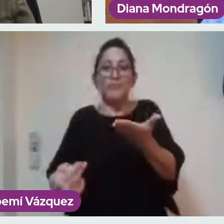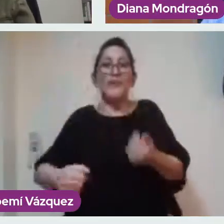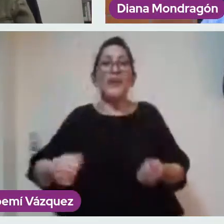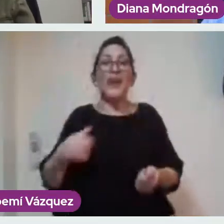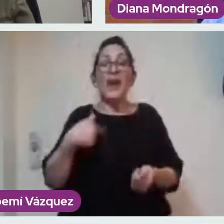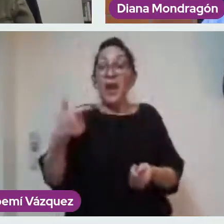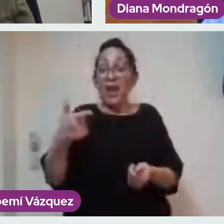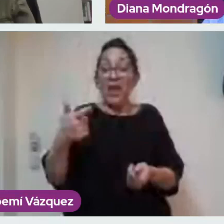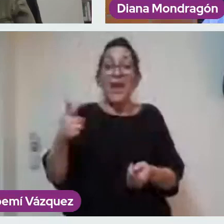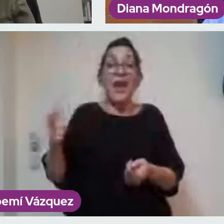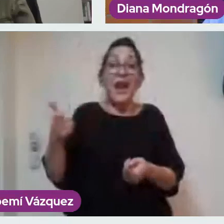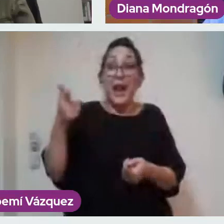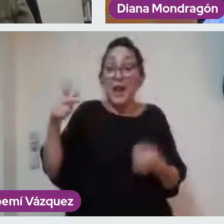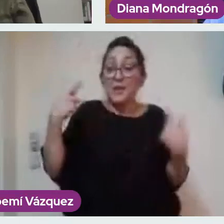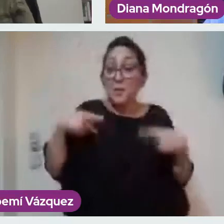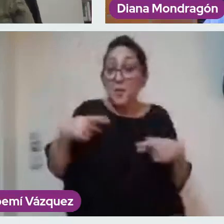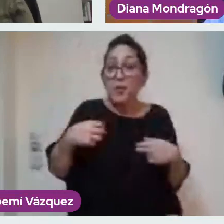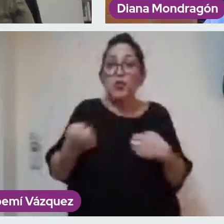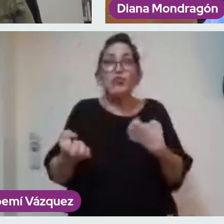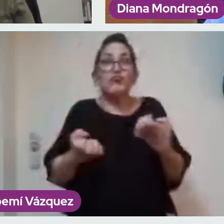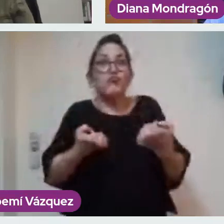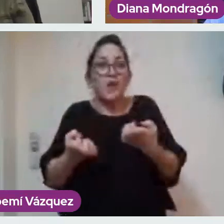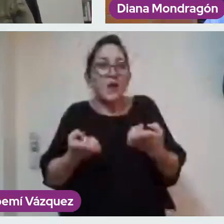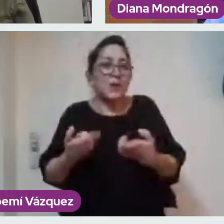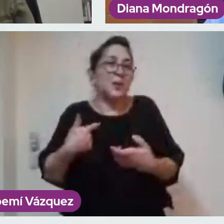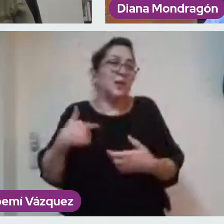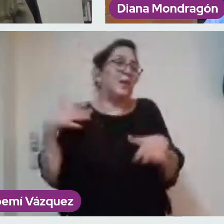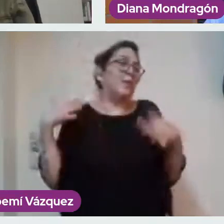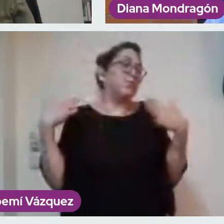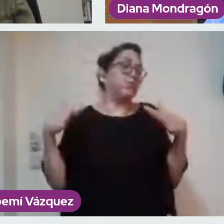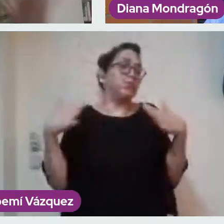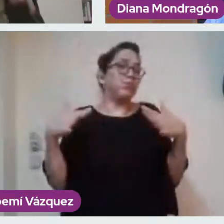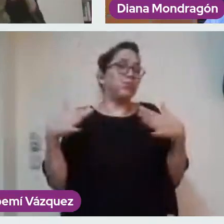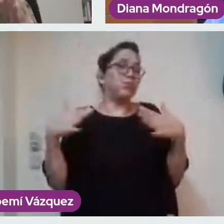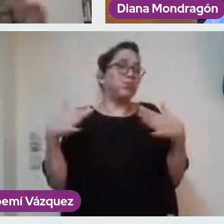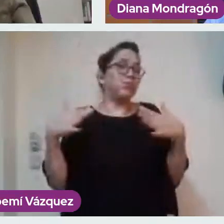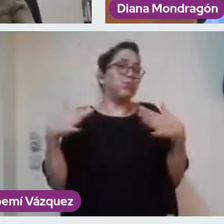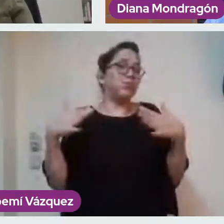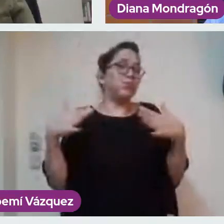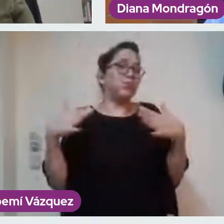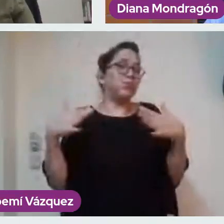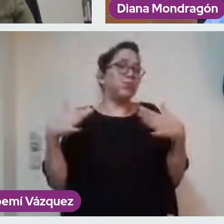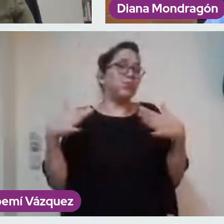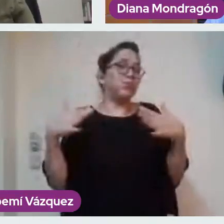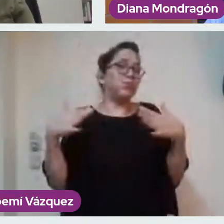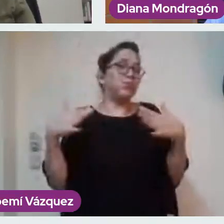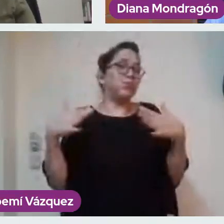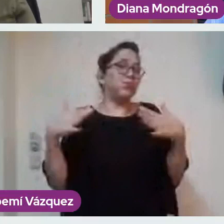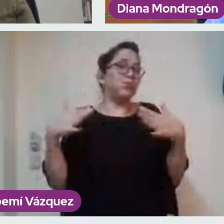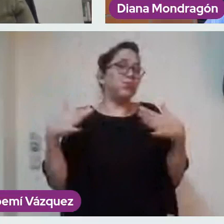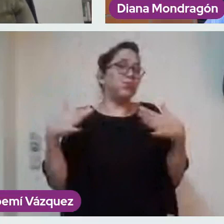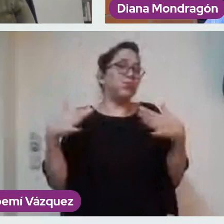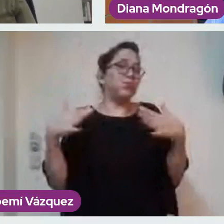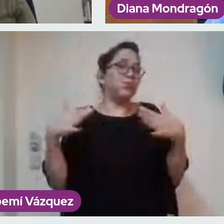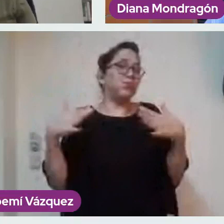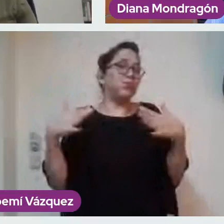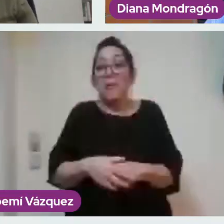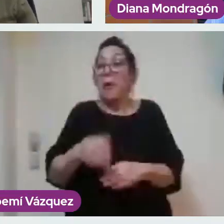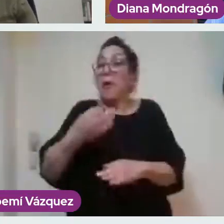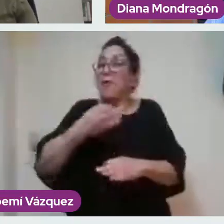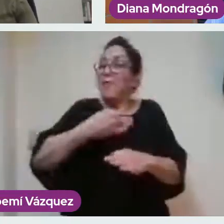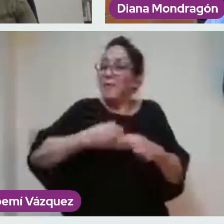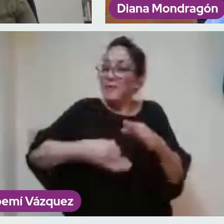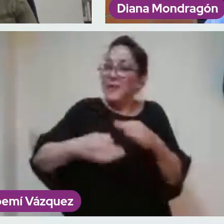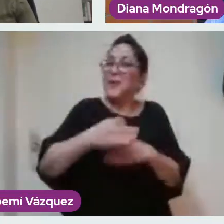es extraordinaria, y bueno, pues son estilos de vida que de verdad, ¿no? Pues todos deberíamos